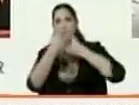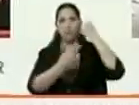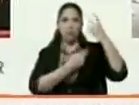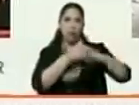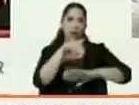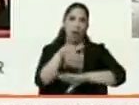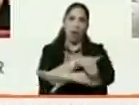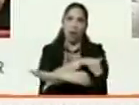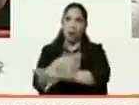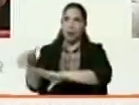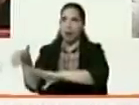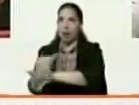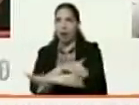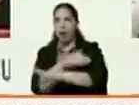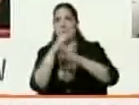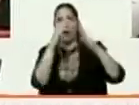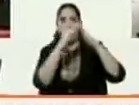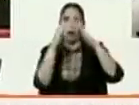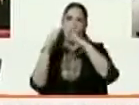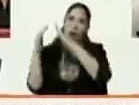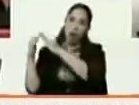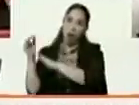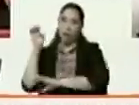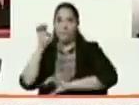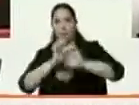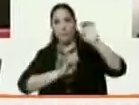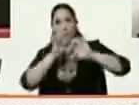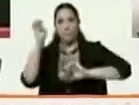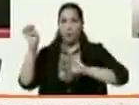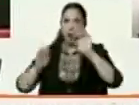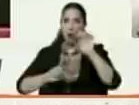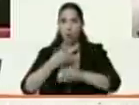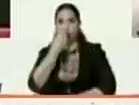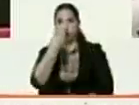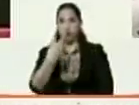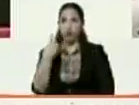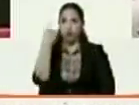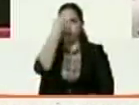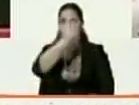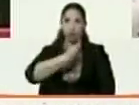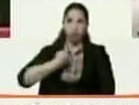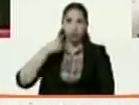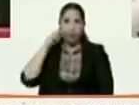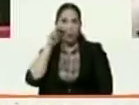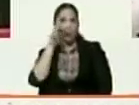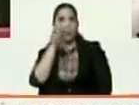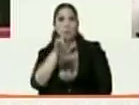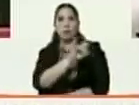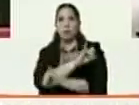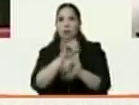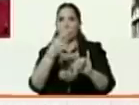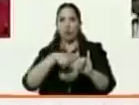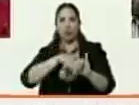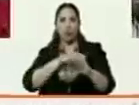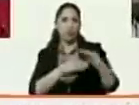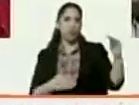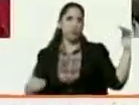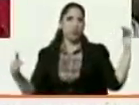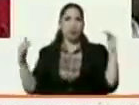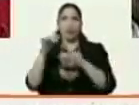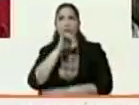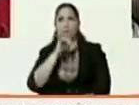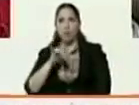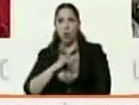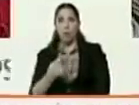por calle, casa por casa, caso por caso, cara por cara. Ya hemos sobrepasado, nos envió el informe